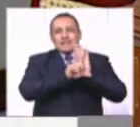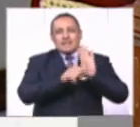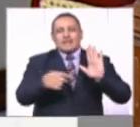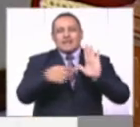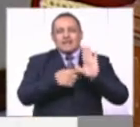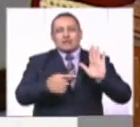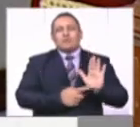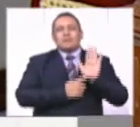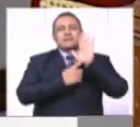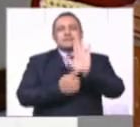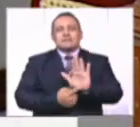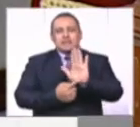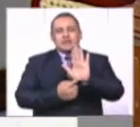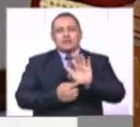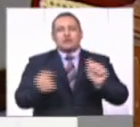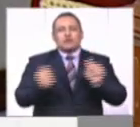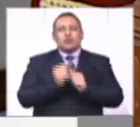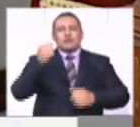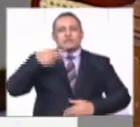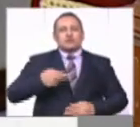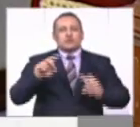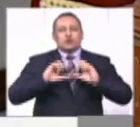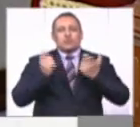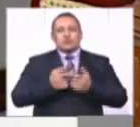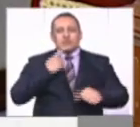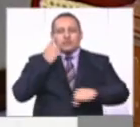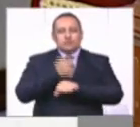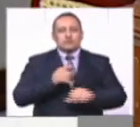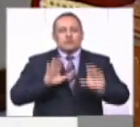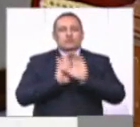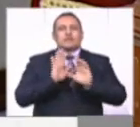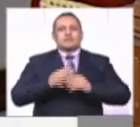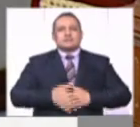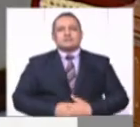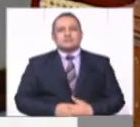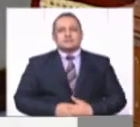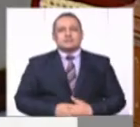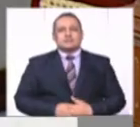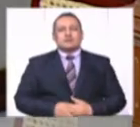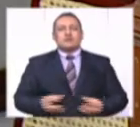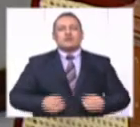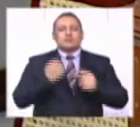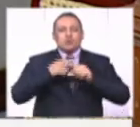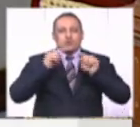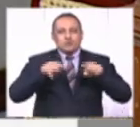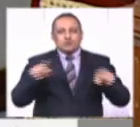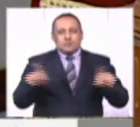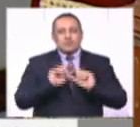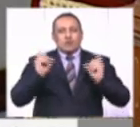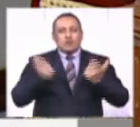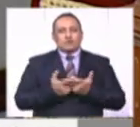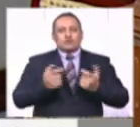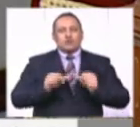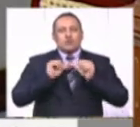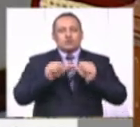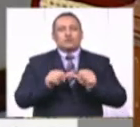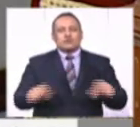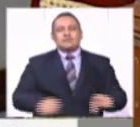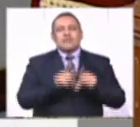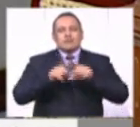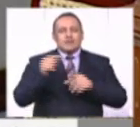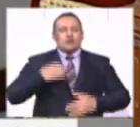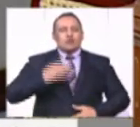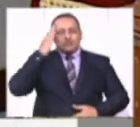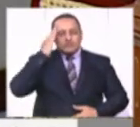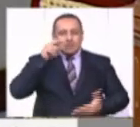lo presenté en la subcomisión de acusaciones constitucionales por lo tanto la comisión permanente también lo ha